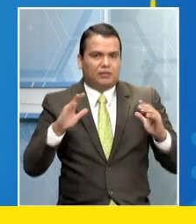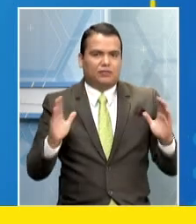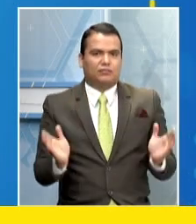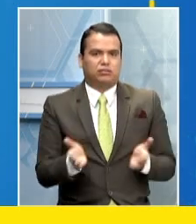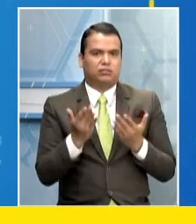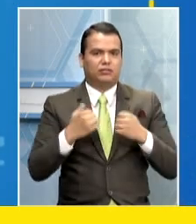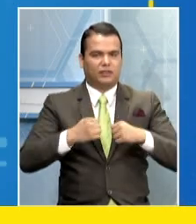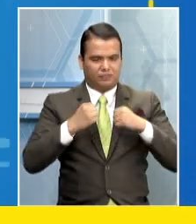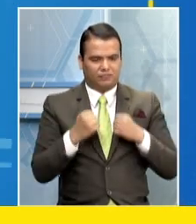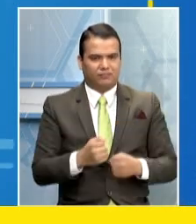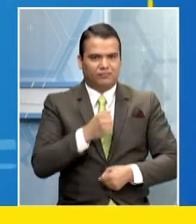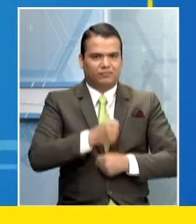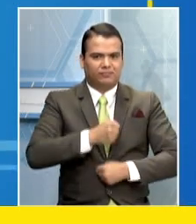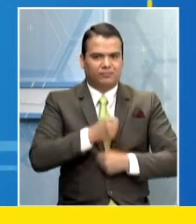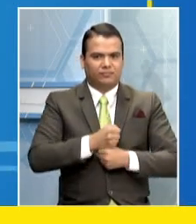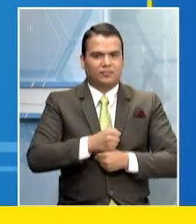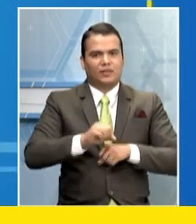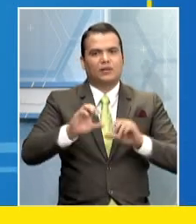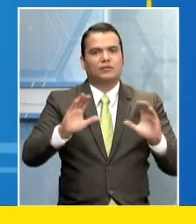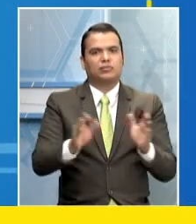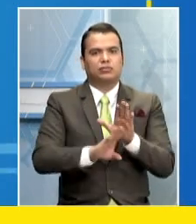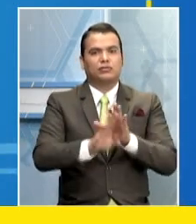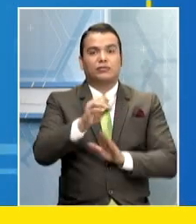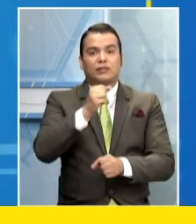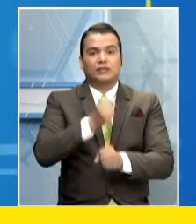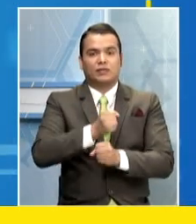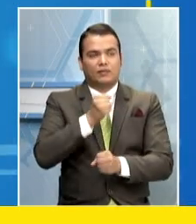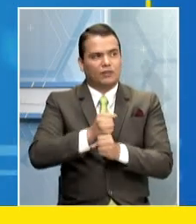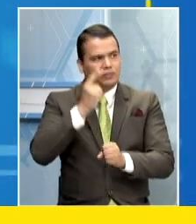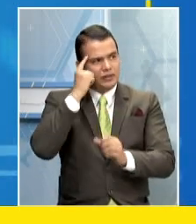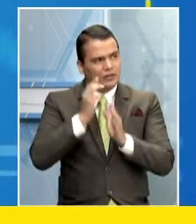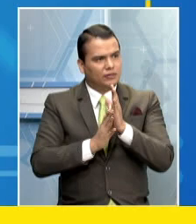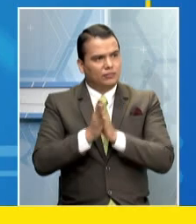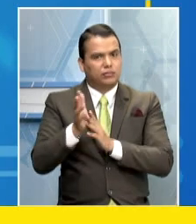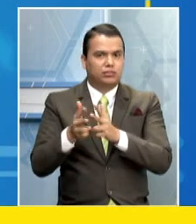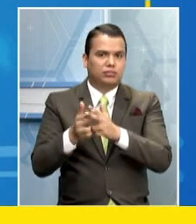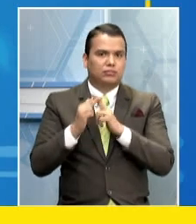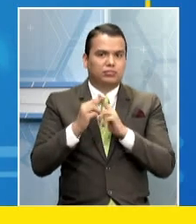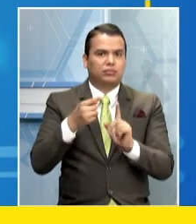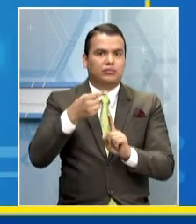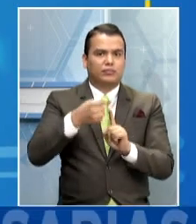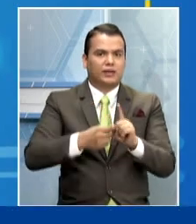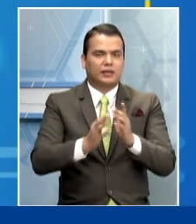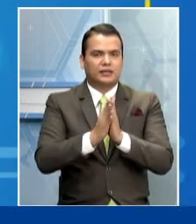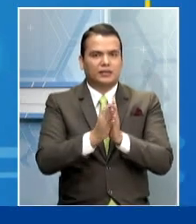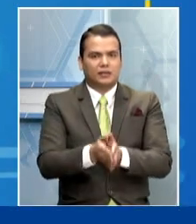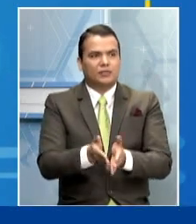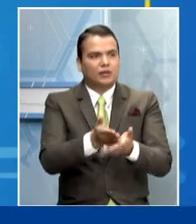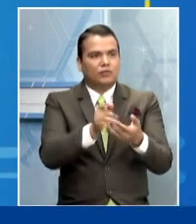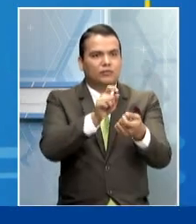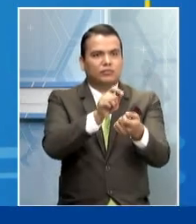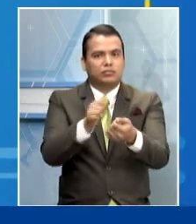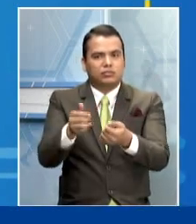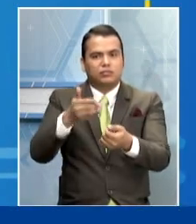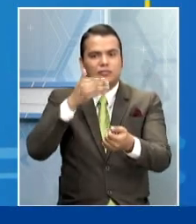la reactivación de nuestros propios negocios. Esperábamos que el dinero nos llegara en diciembre para poder